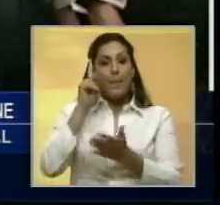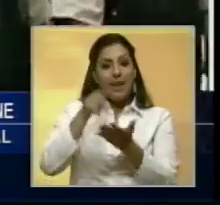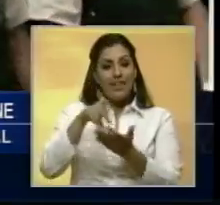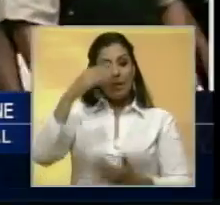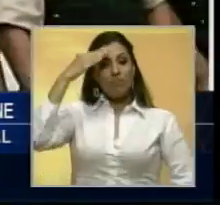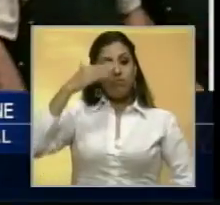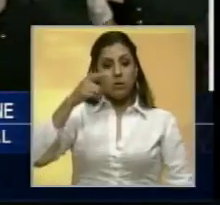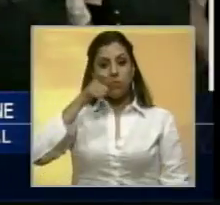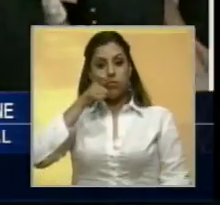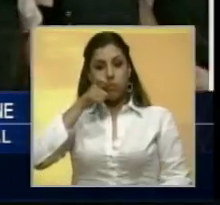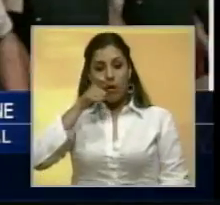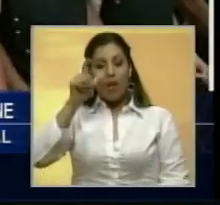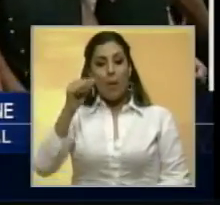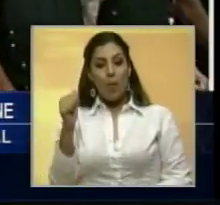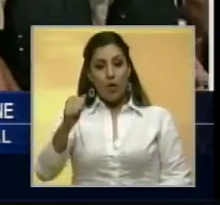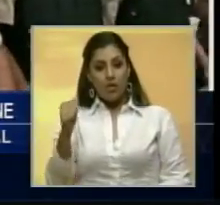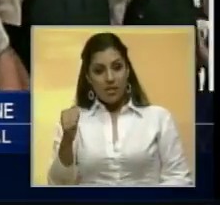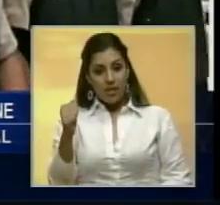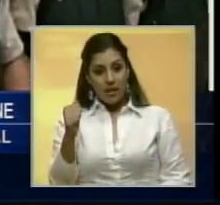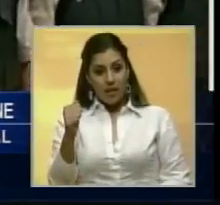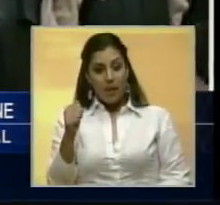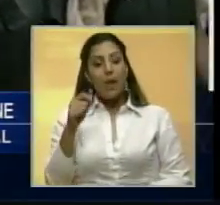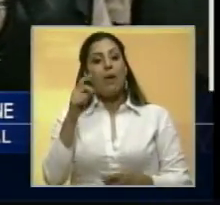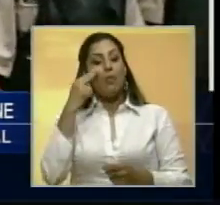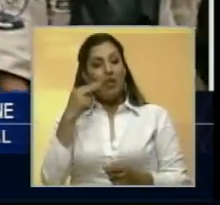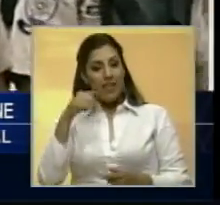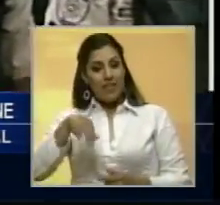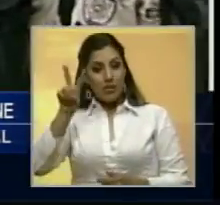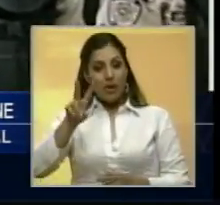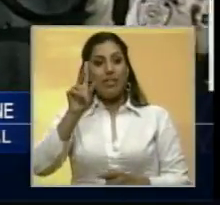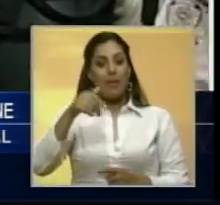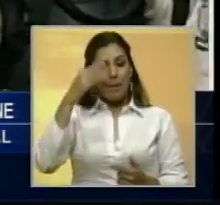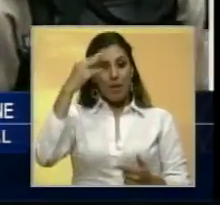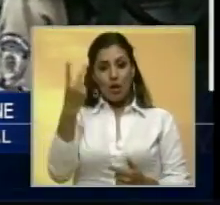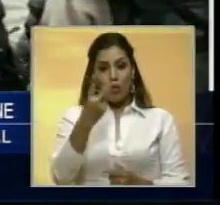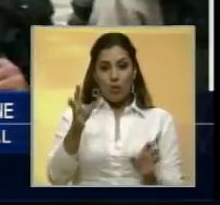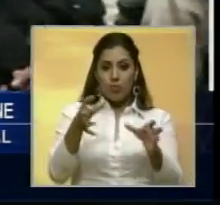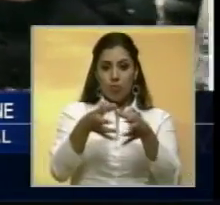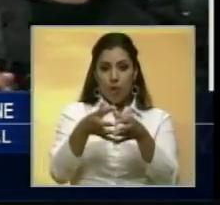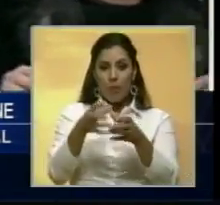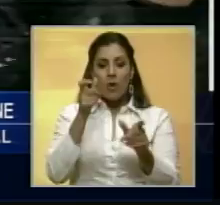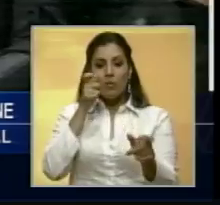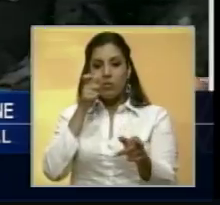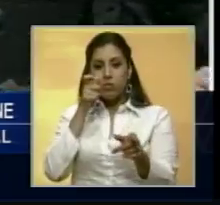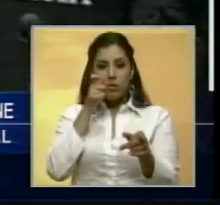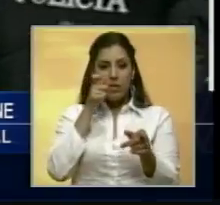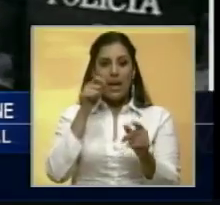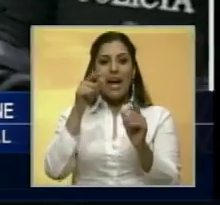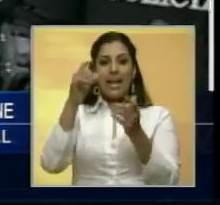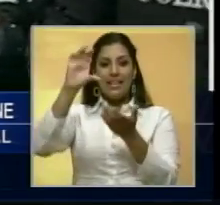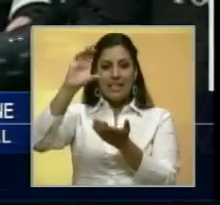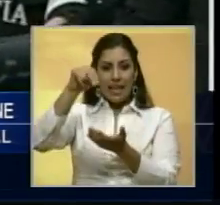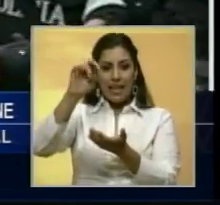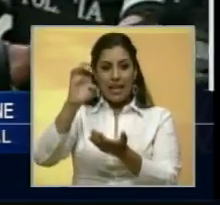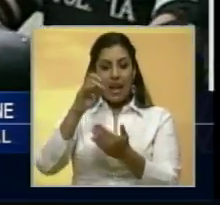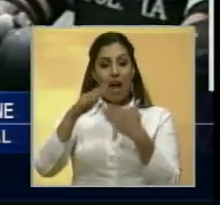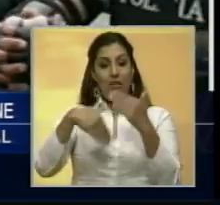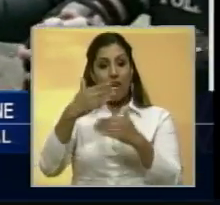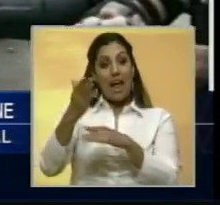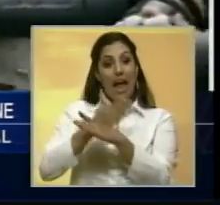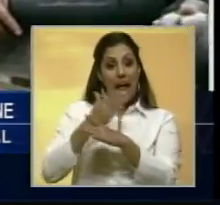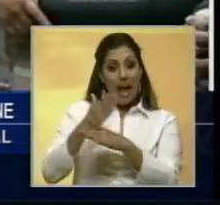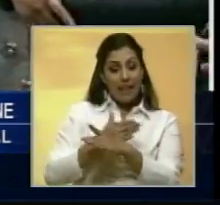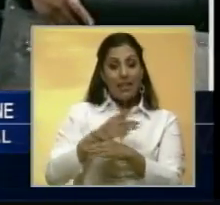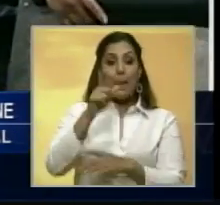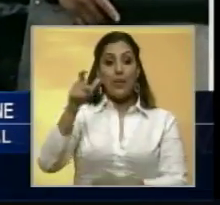presencia de efectivos de la Policía Nacional Bolivariana y de la Guardia Nacional custodiando la sede del CNE. Hace un